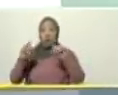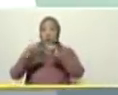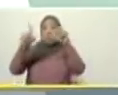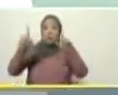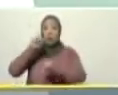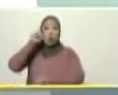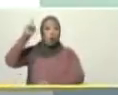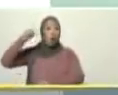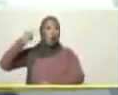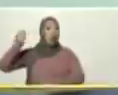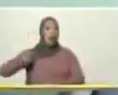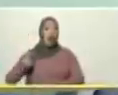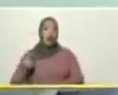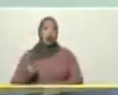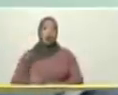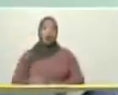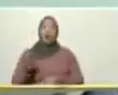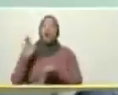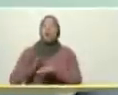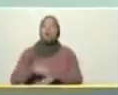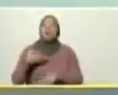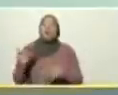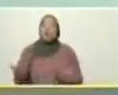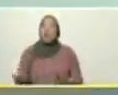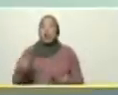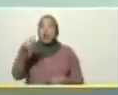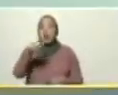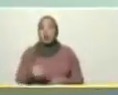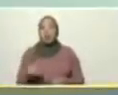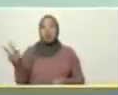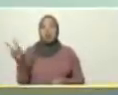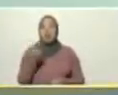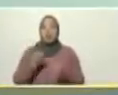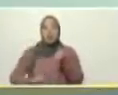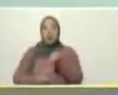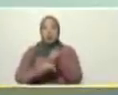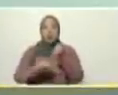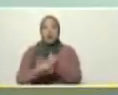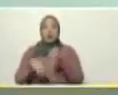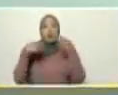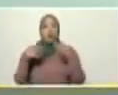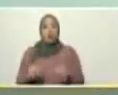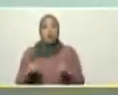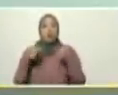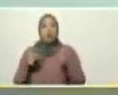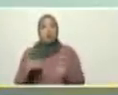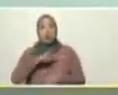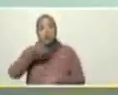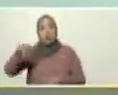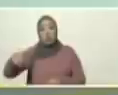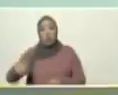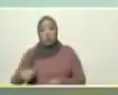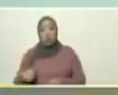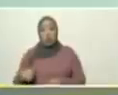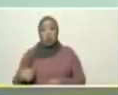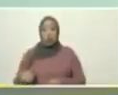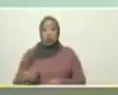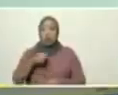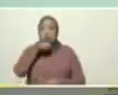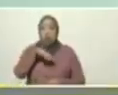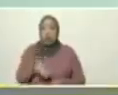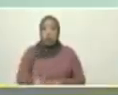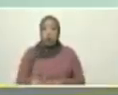expresión, presidente, de por qué, contaba hoy, Venezuela fue siempre una anomalía. Ustedes rompieron una maldición, hicieron